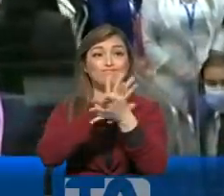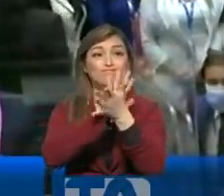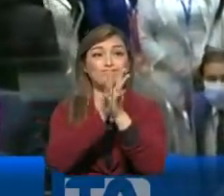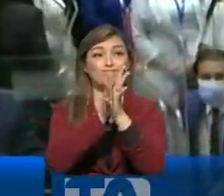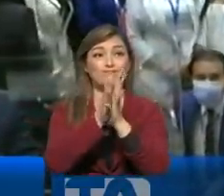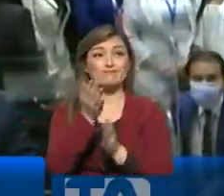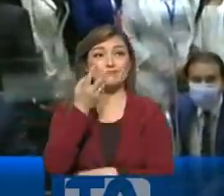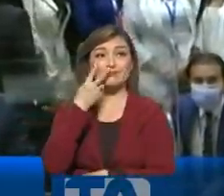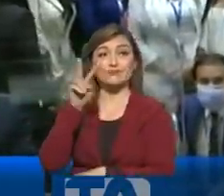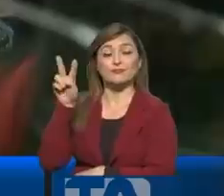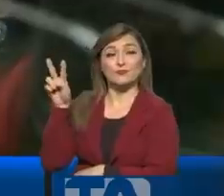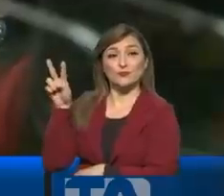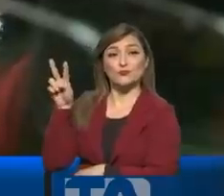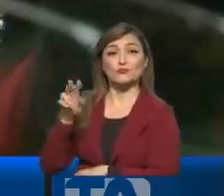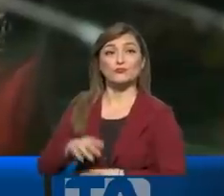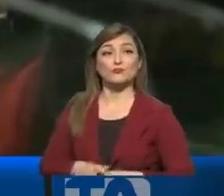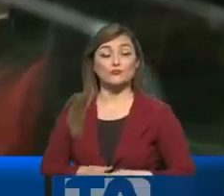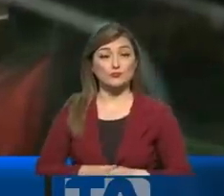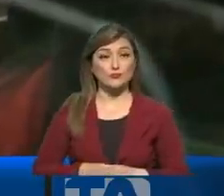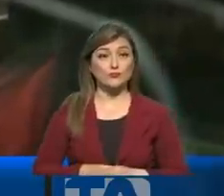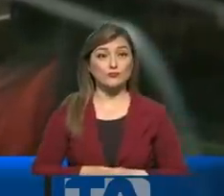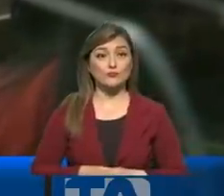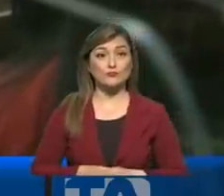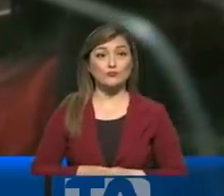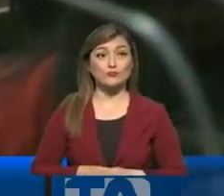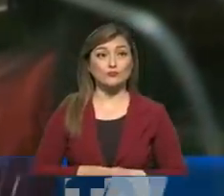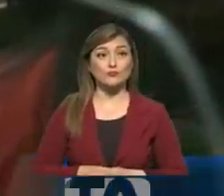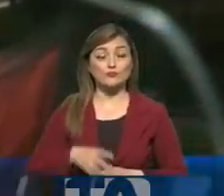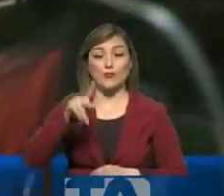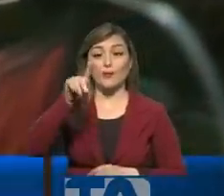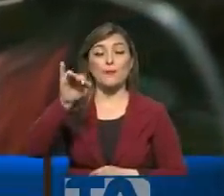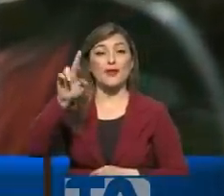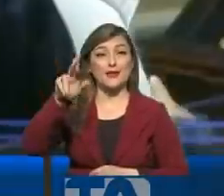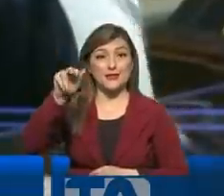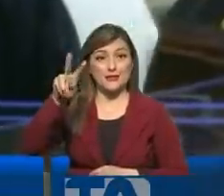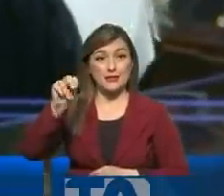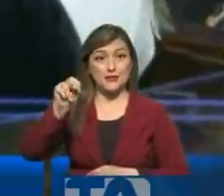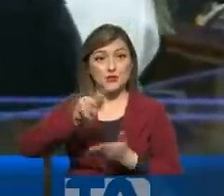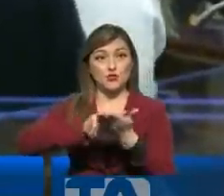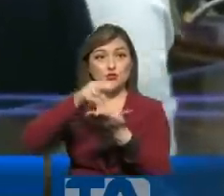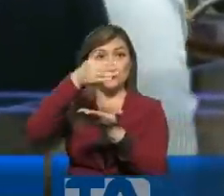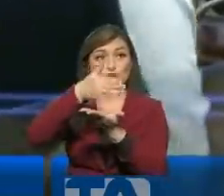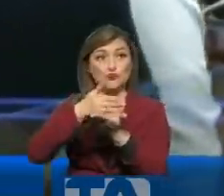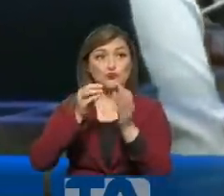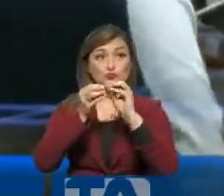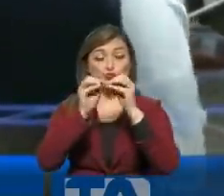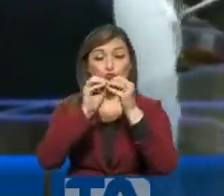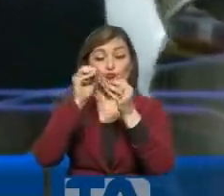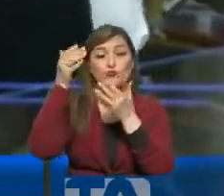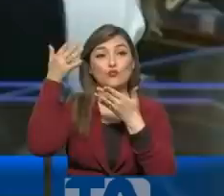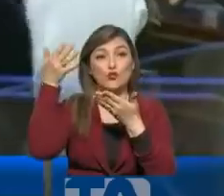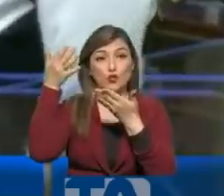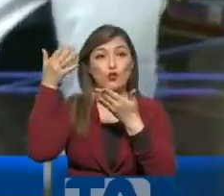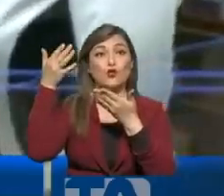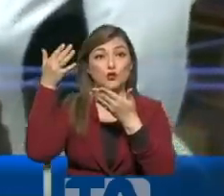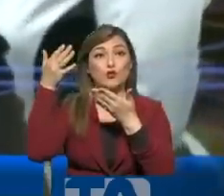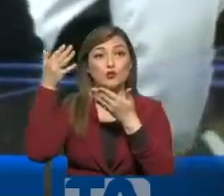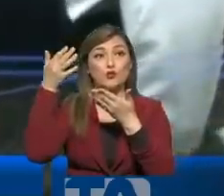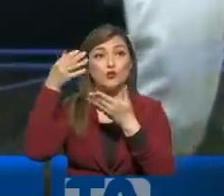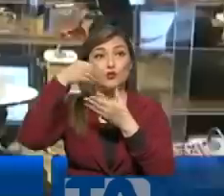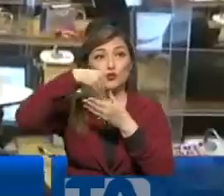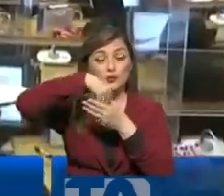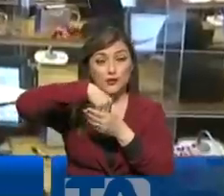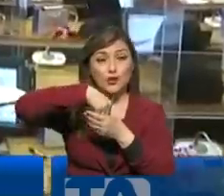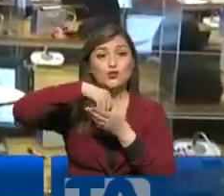ustedes pueden ver en imágenes, esto fue ya cuando Pierina Correa suspendió la sesión y los bloques legislativos se mantuvieron dentro